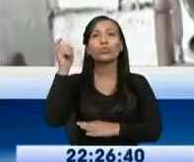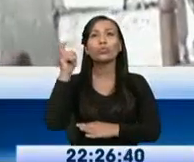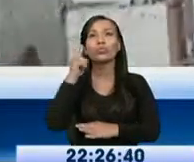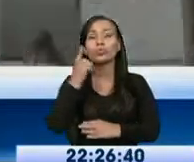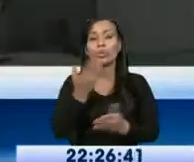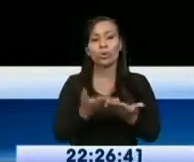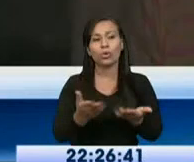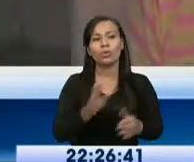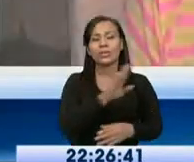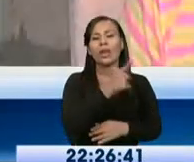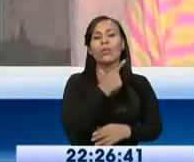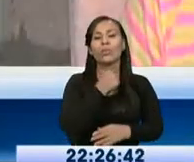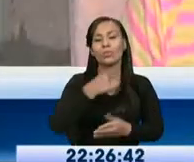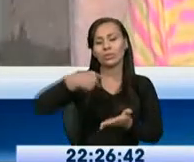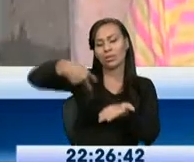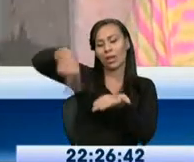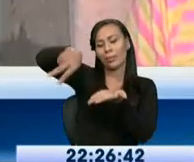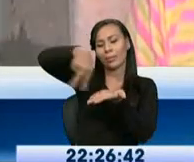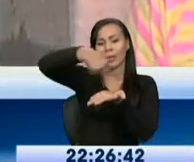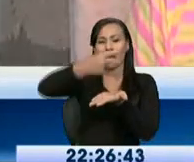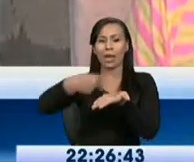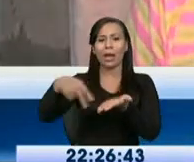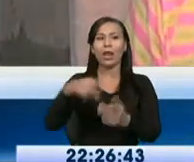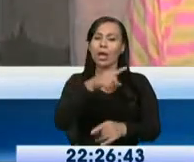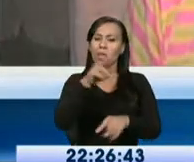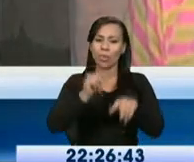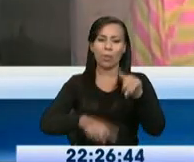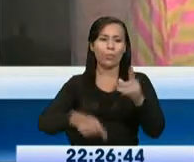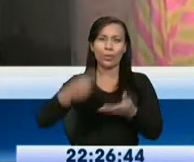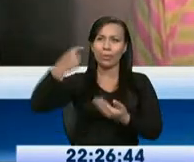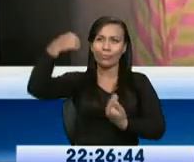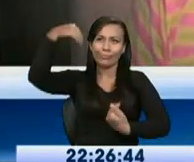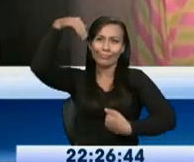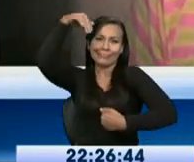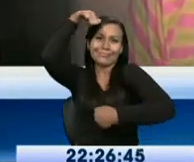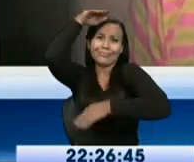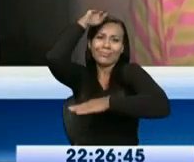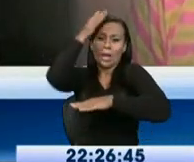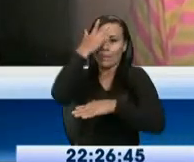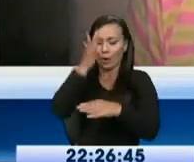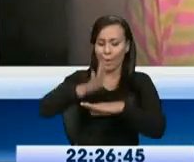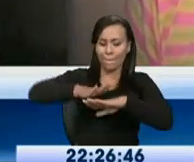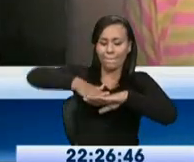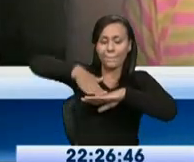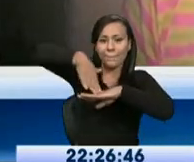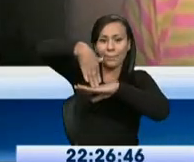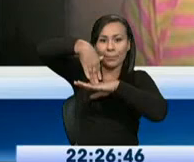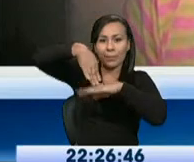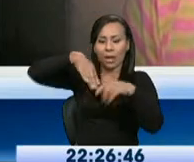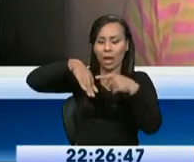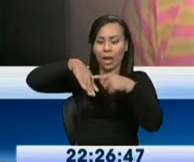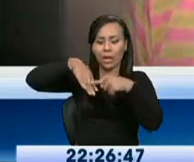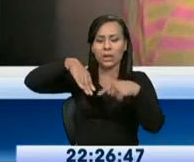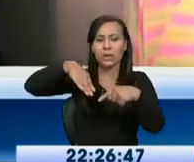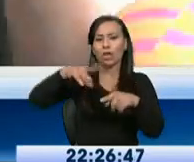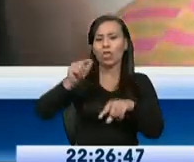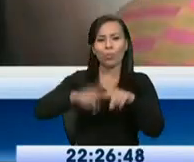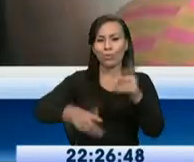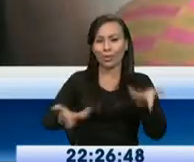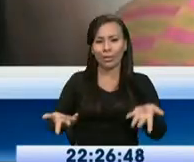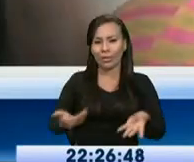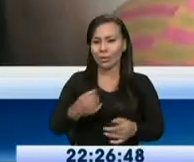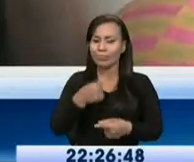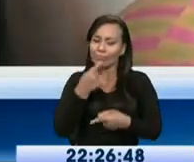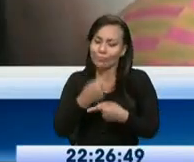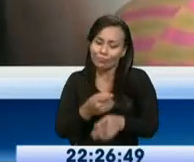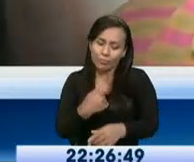Su sueño es bailar, ¿no? Ella no puede bailar en punta porque le imposibilita eso. Entonces, son cositas de